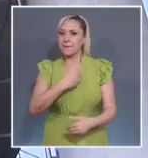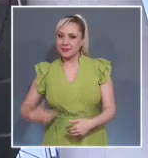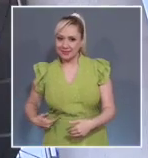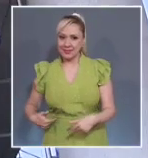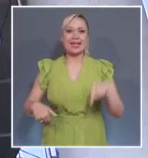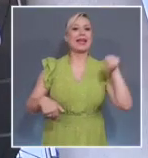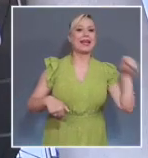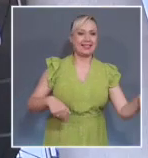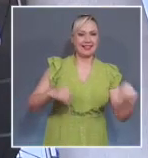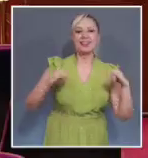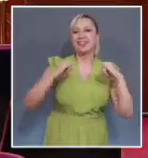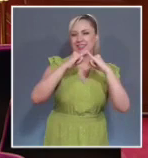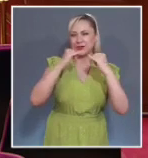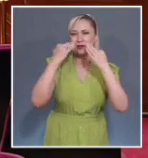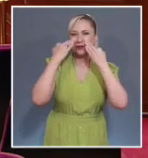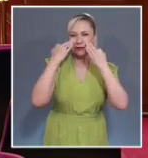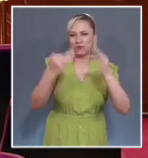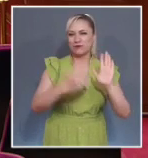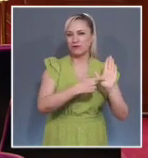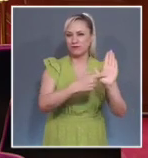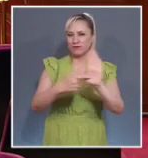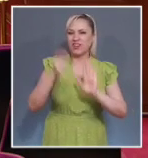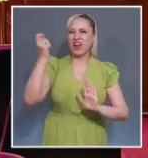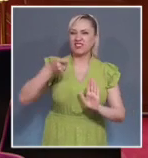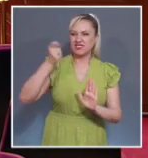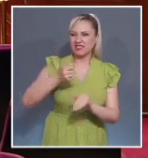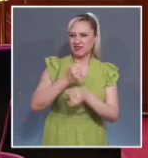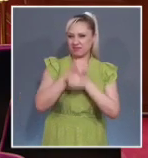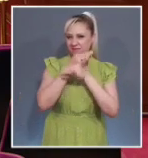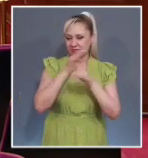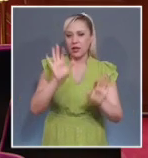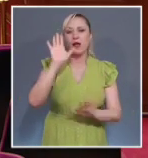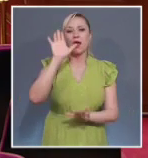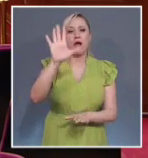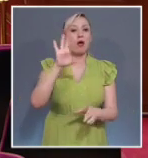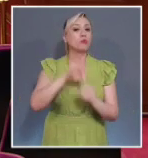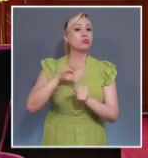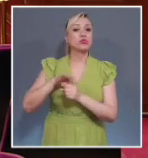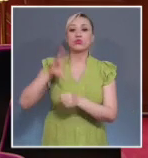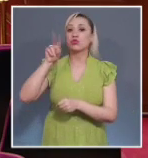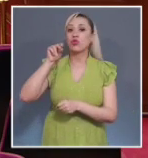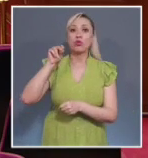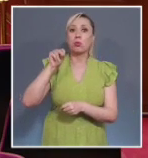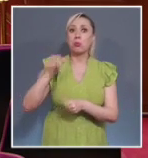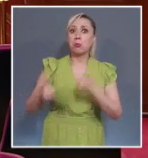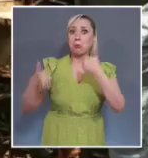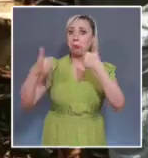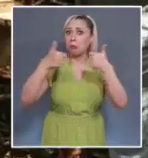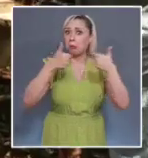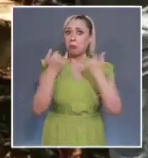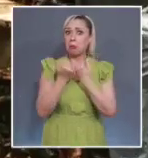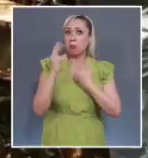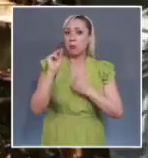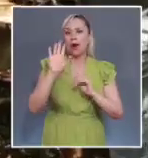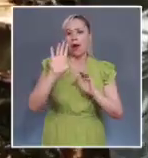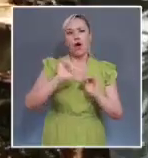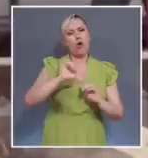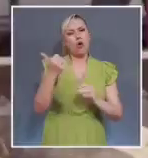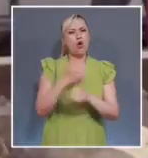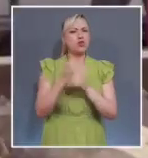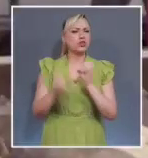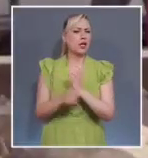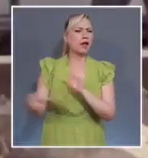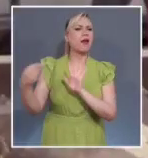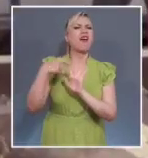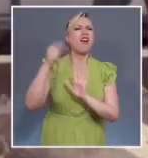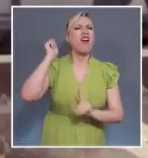INAI. La postura que no alcanzó la votación mayoritaria planteaba que el efecto de la invalidez fuera que el acuerdo no